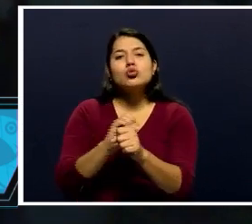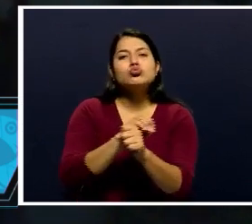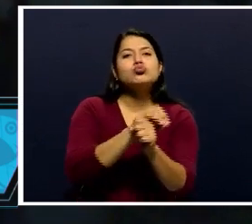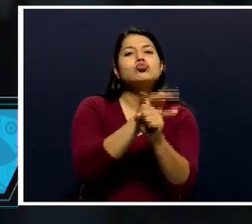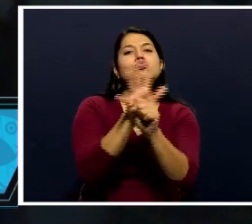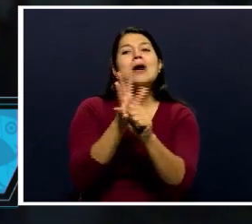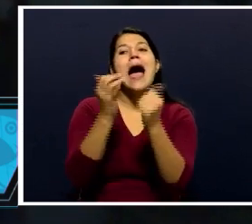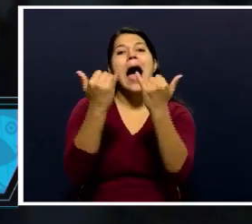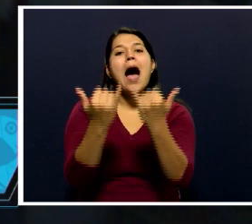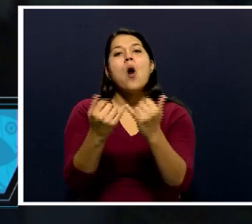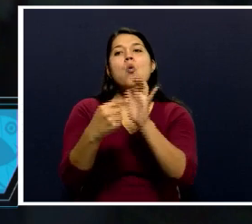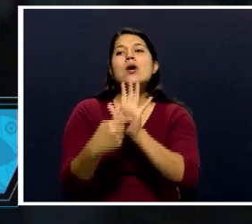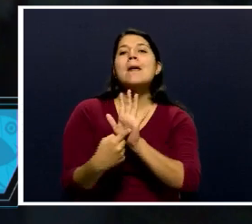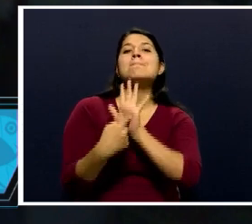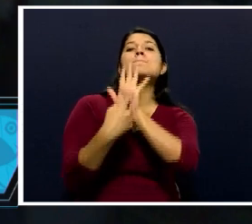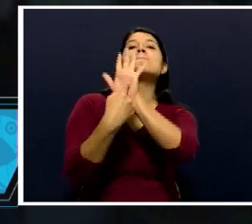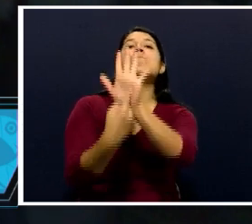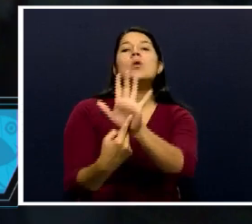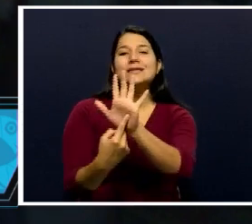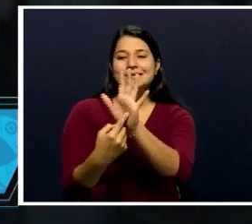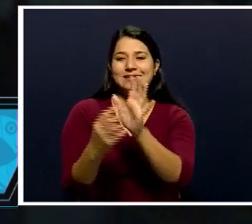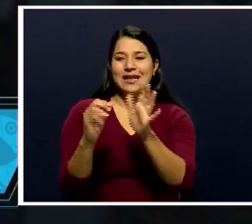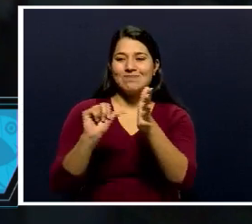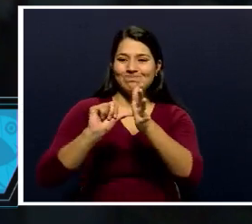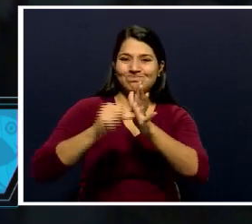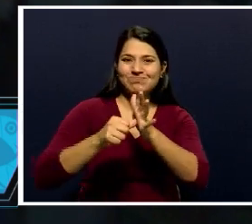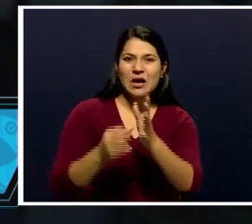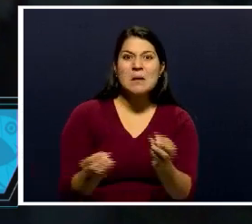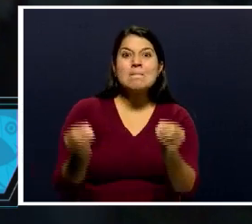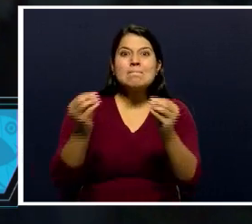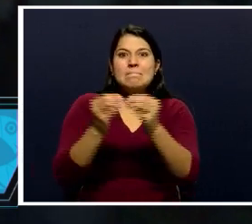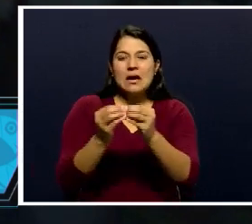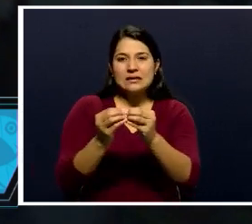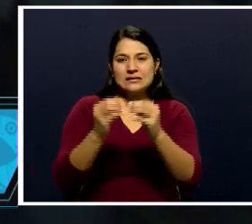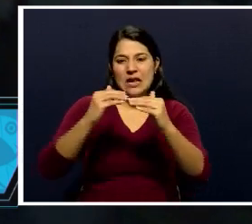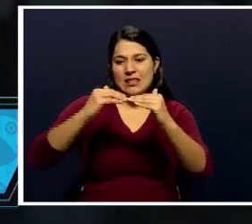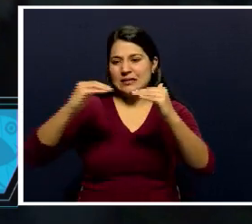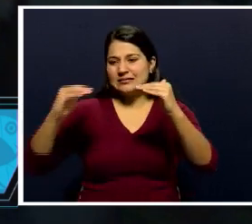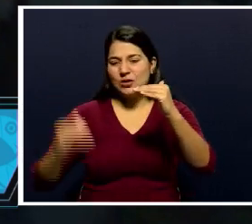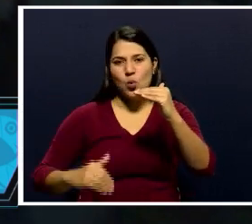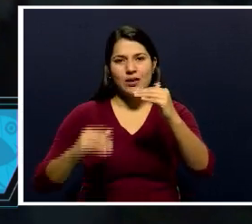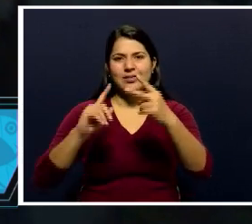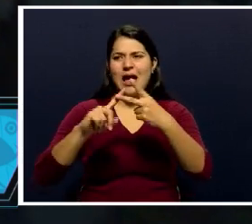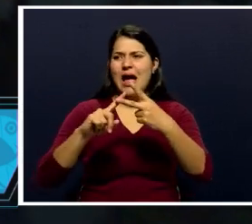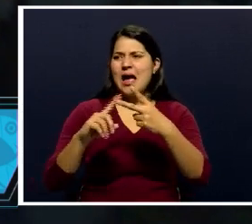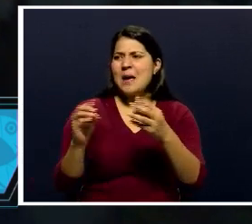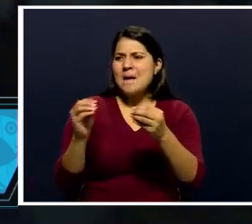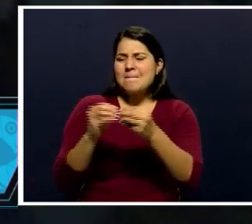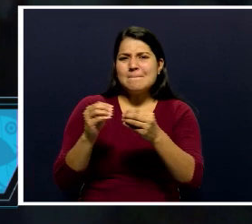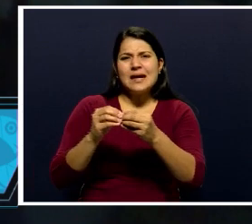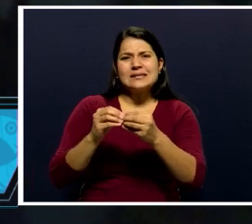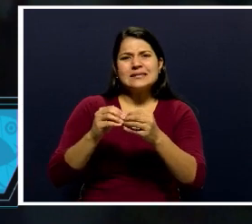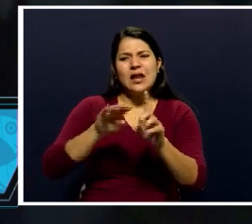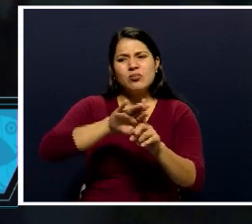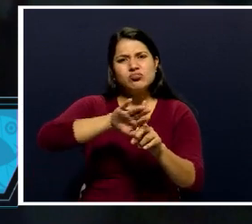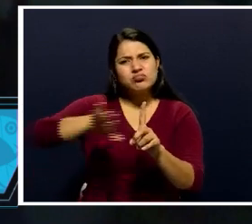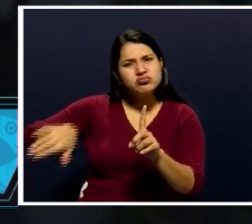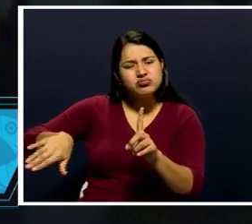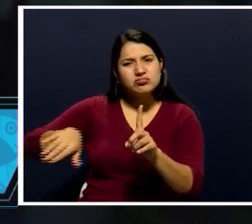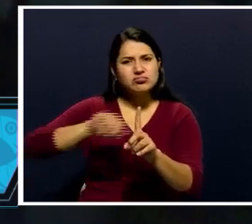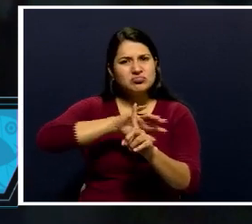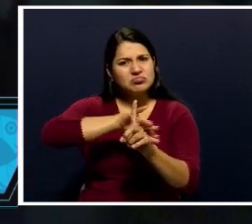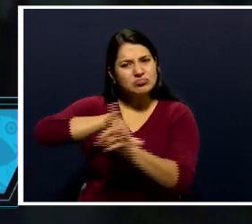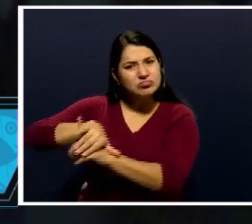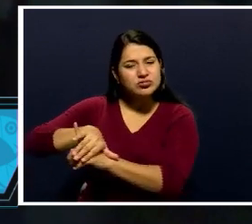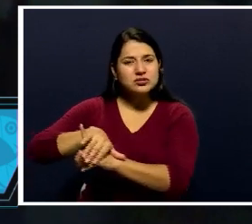de desigualdad, todas las formas de exclusión se están viendo en este momento más abiertamente, más fuertemente, y una de